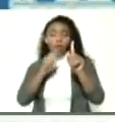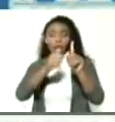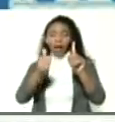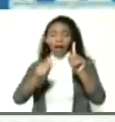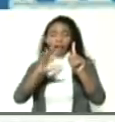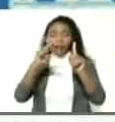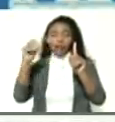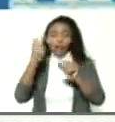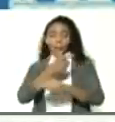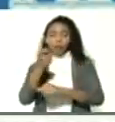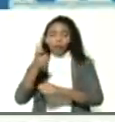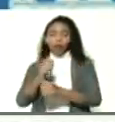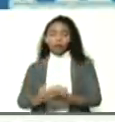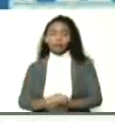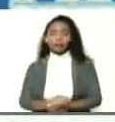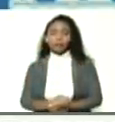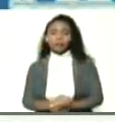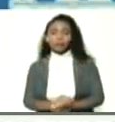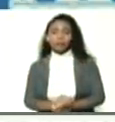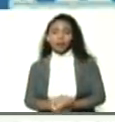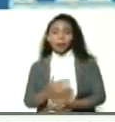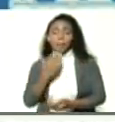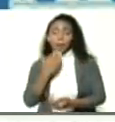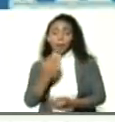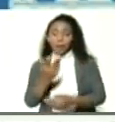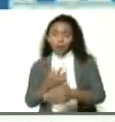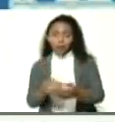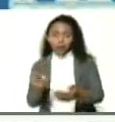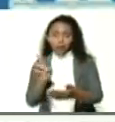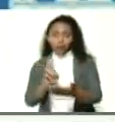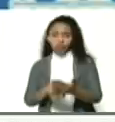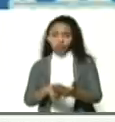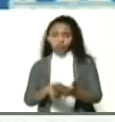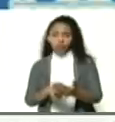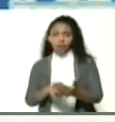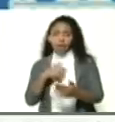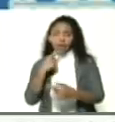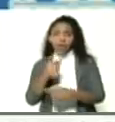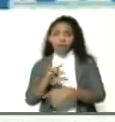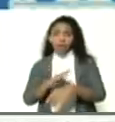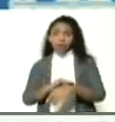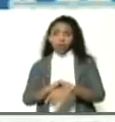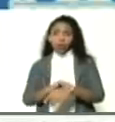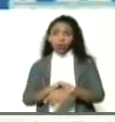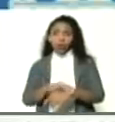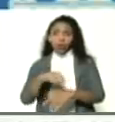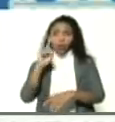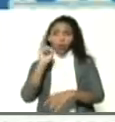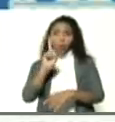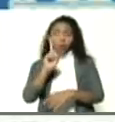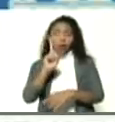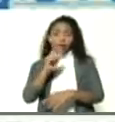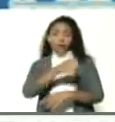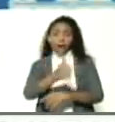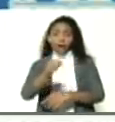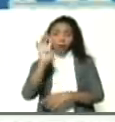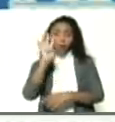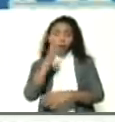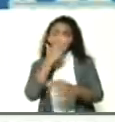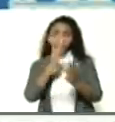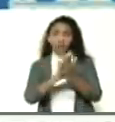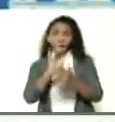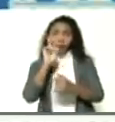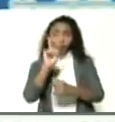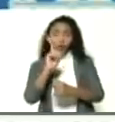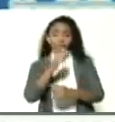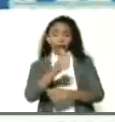500 personas. Permítanme repetirlo, dice el doctor Adhanom, una de cada cuatro frente a una